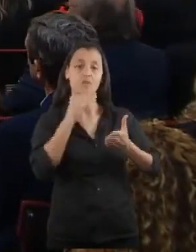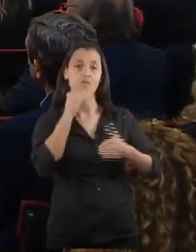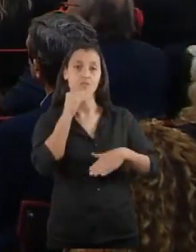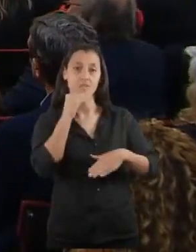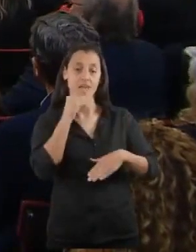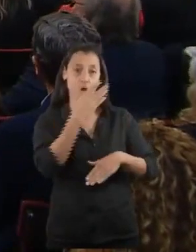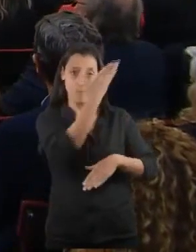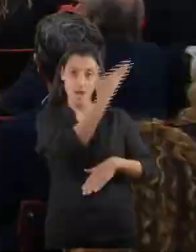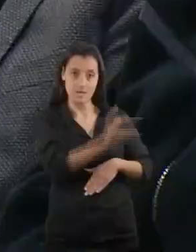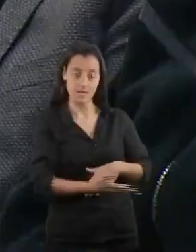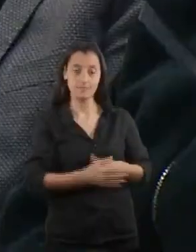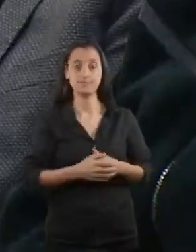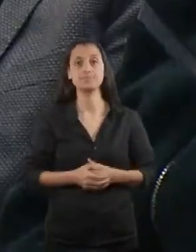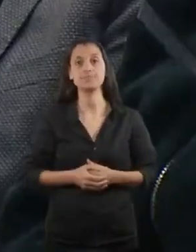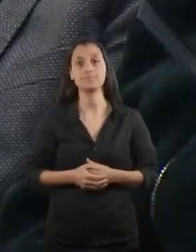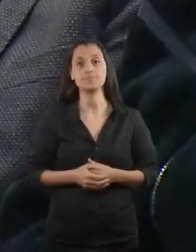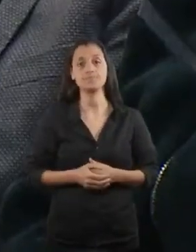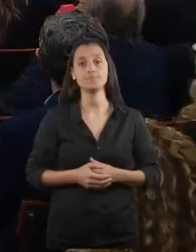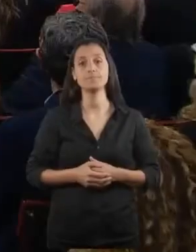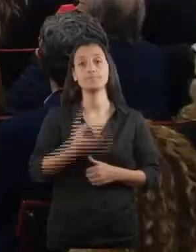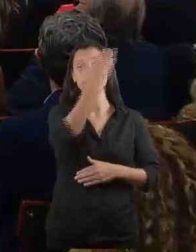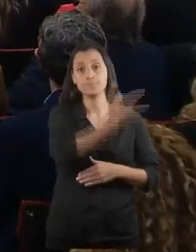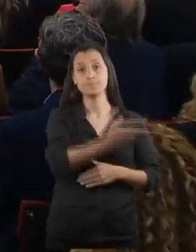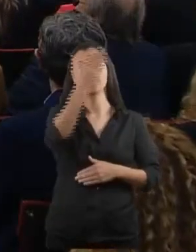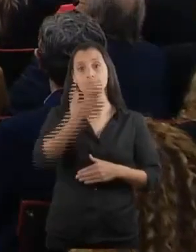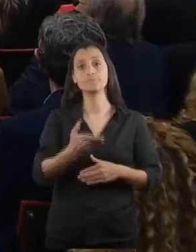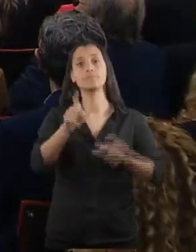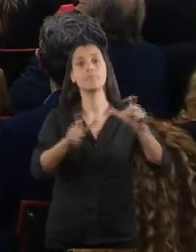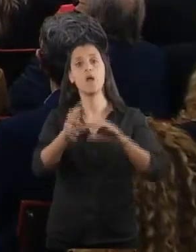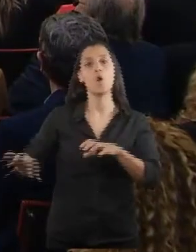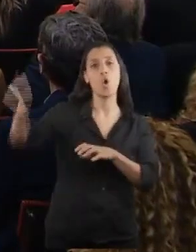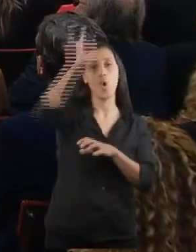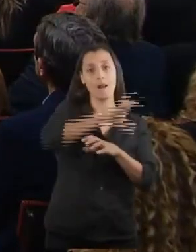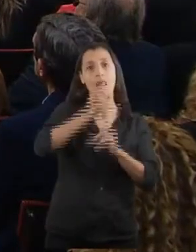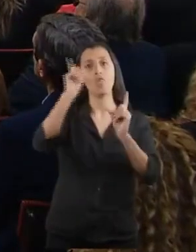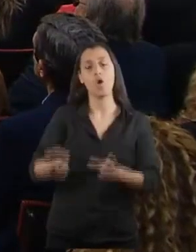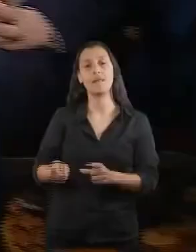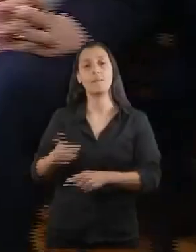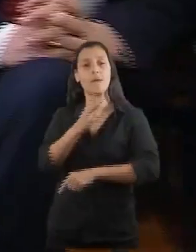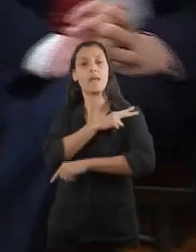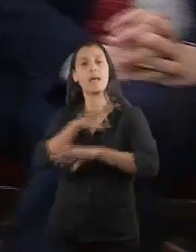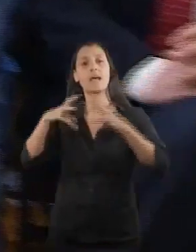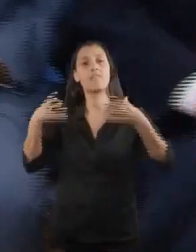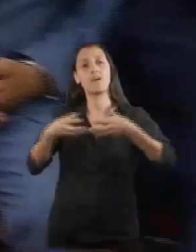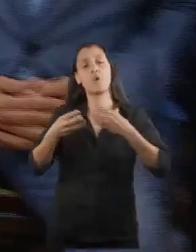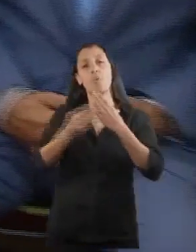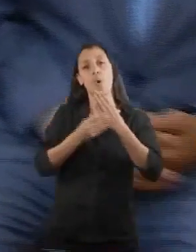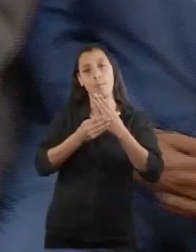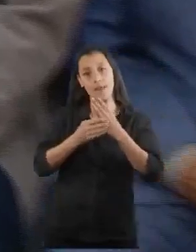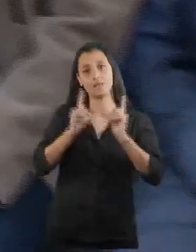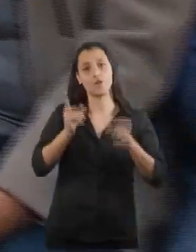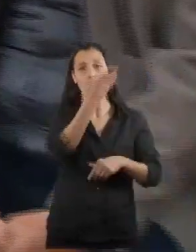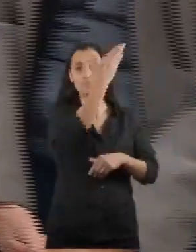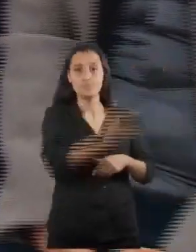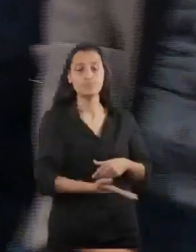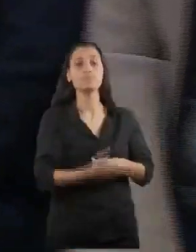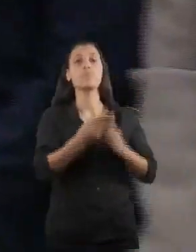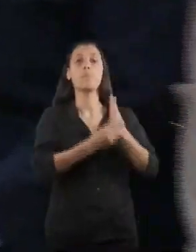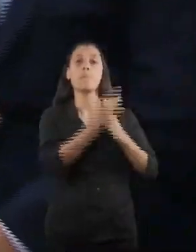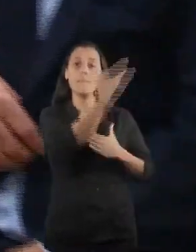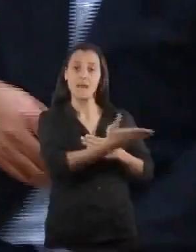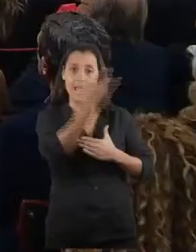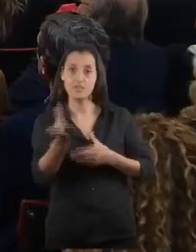de la nación Sergio massa señores gobernadores el señor jefe de gabinete de ministros y señores ministros